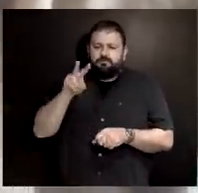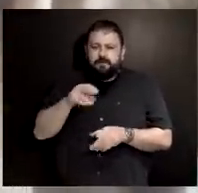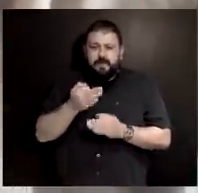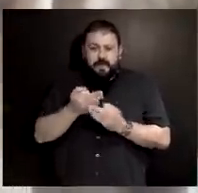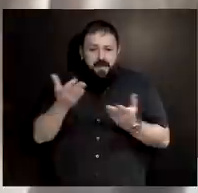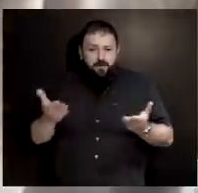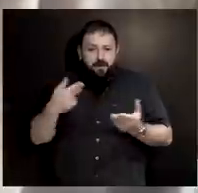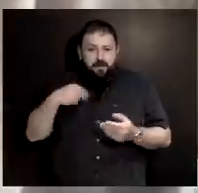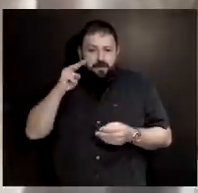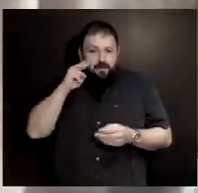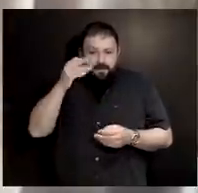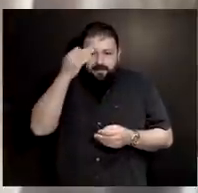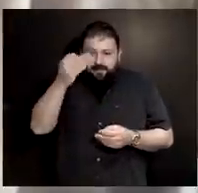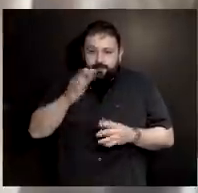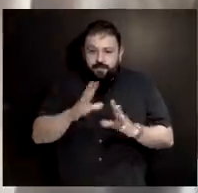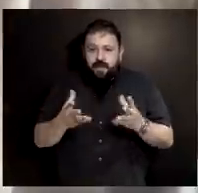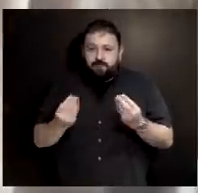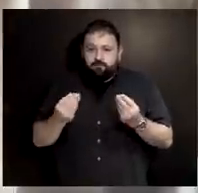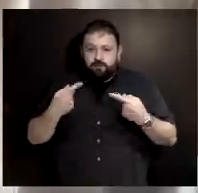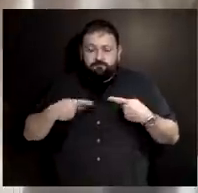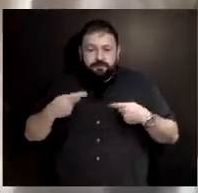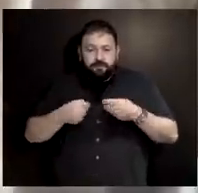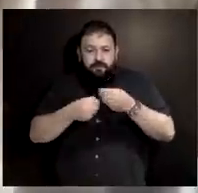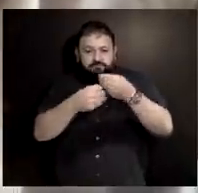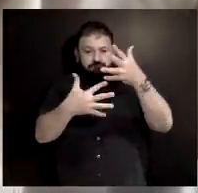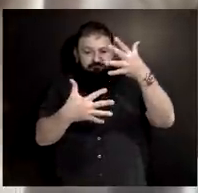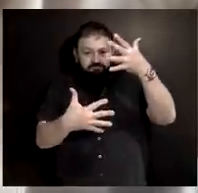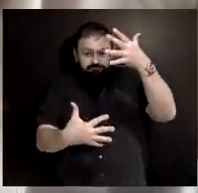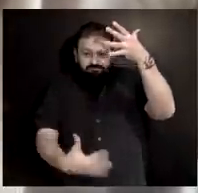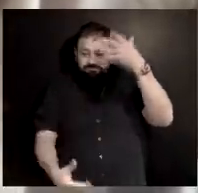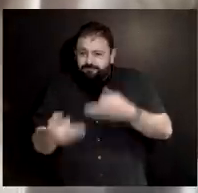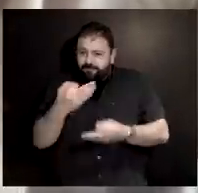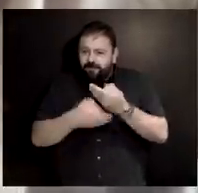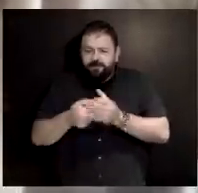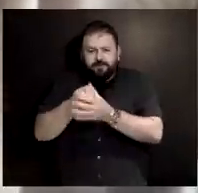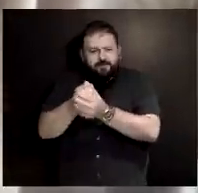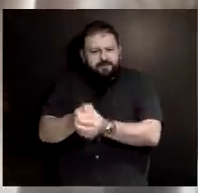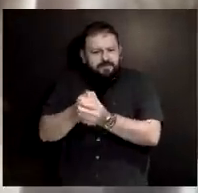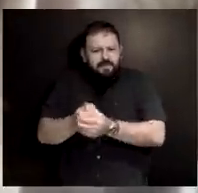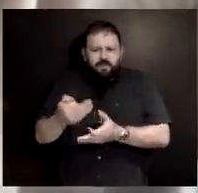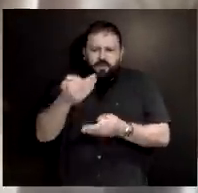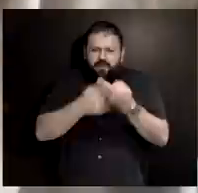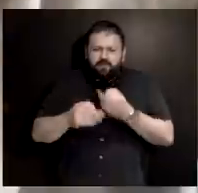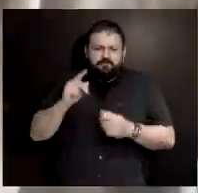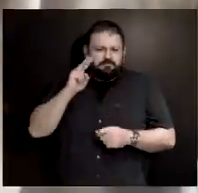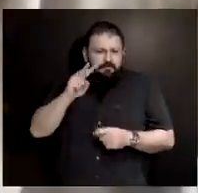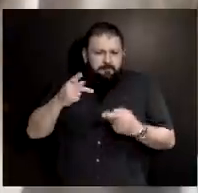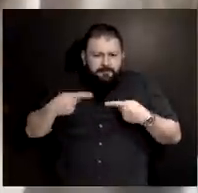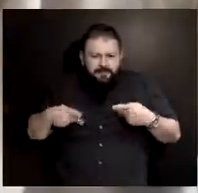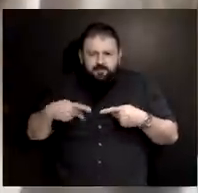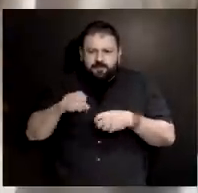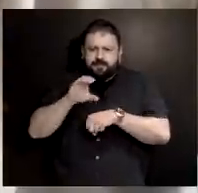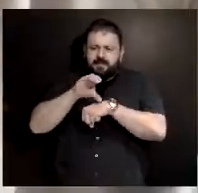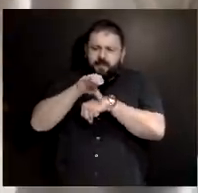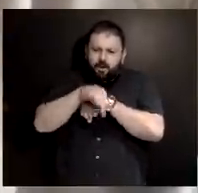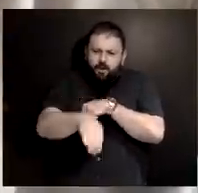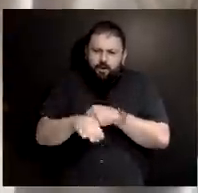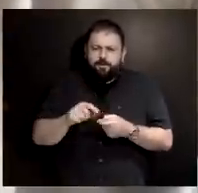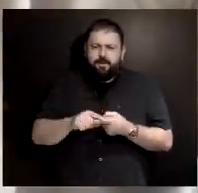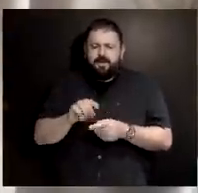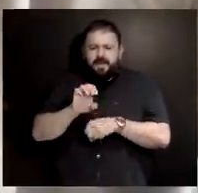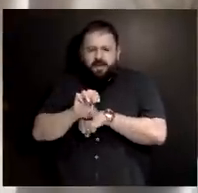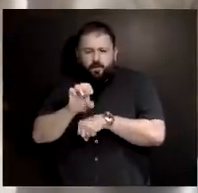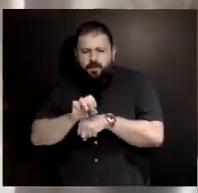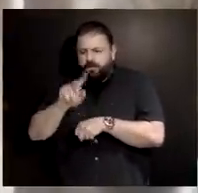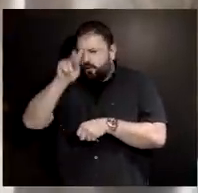tiempo, ya estoy viendo aquí cómo está conectando mucha gente. Saludos a toda la gente, veo gente de Colombia, de Ecuador, de Perú, de